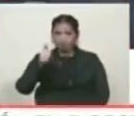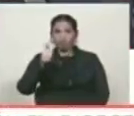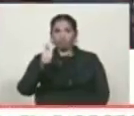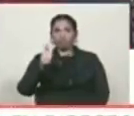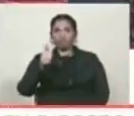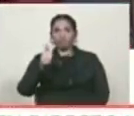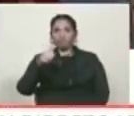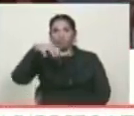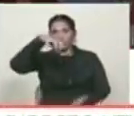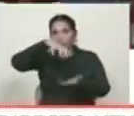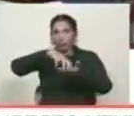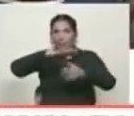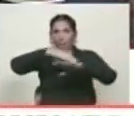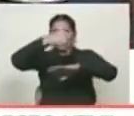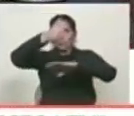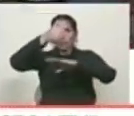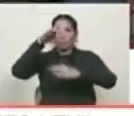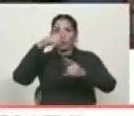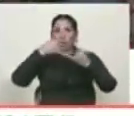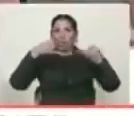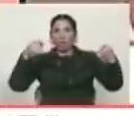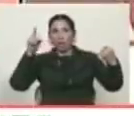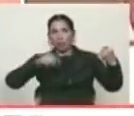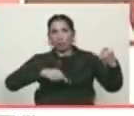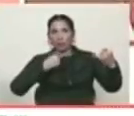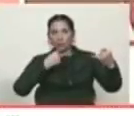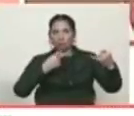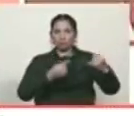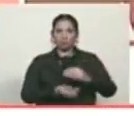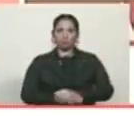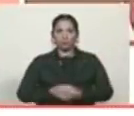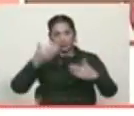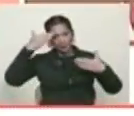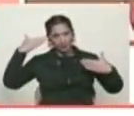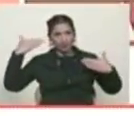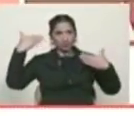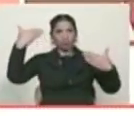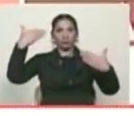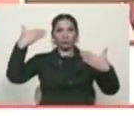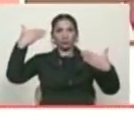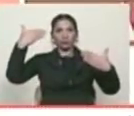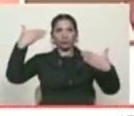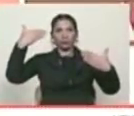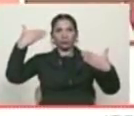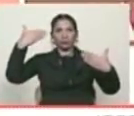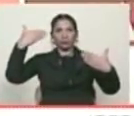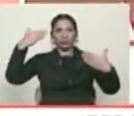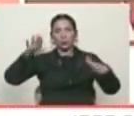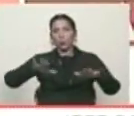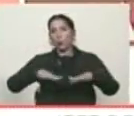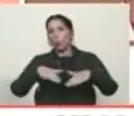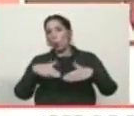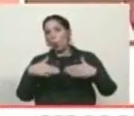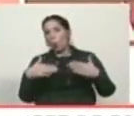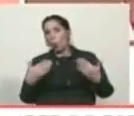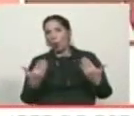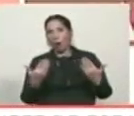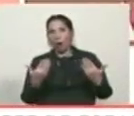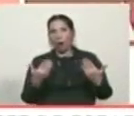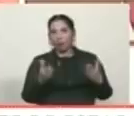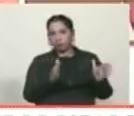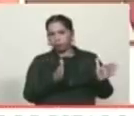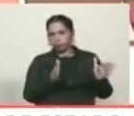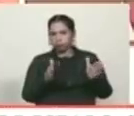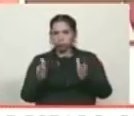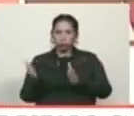una de las entidades. También queremos saludar desde acá, cuando se cumplió hace algunas